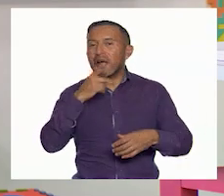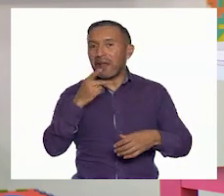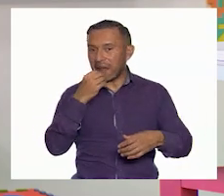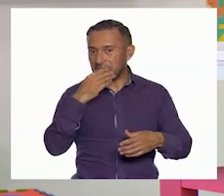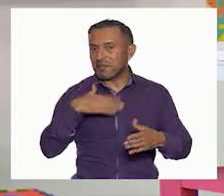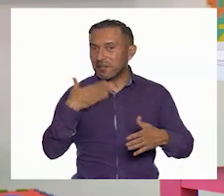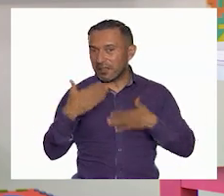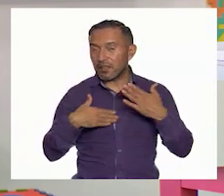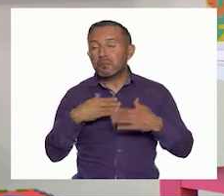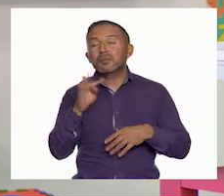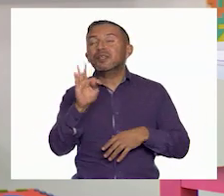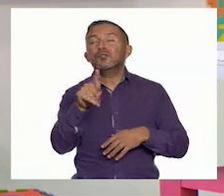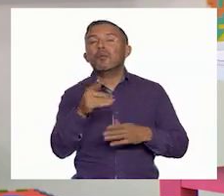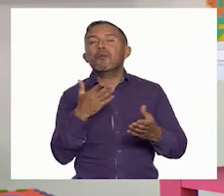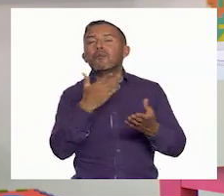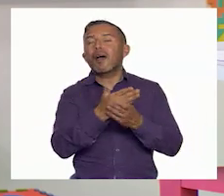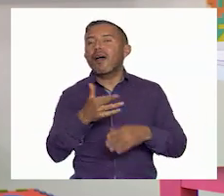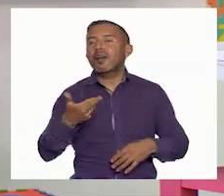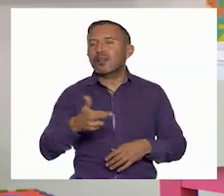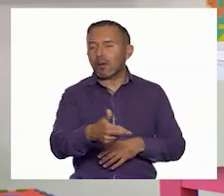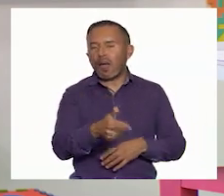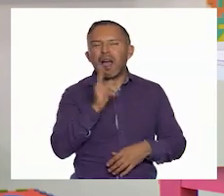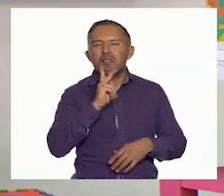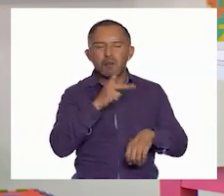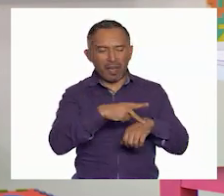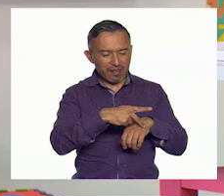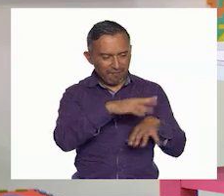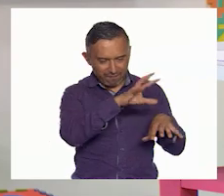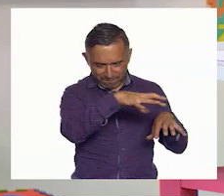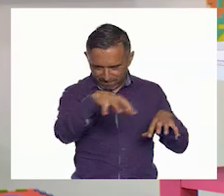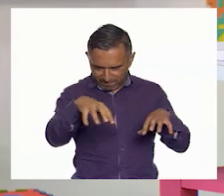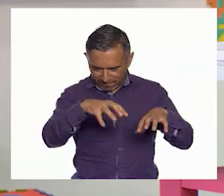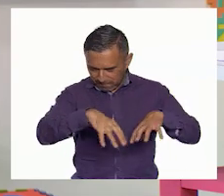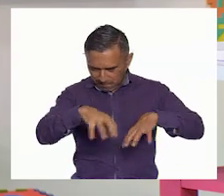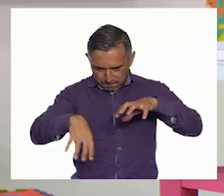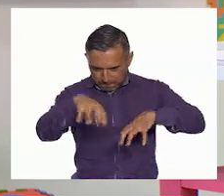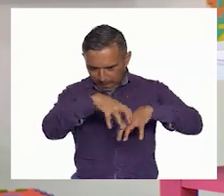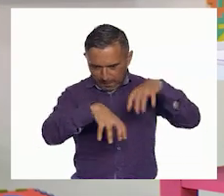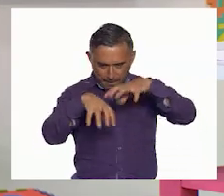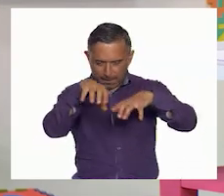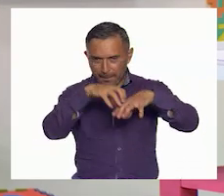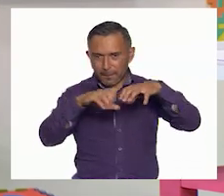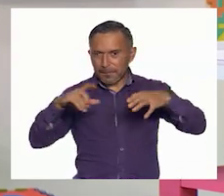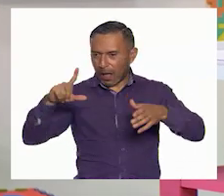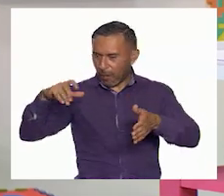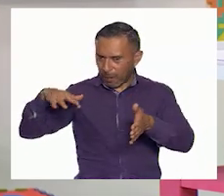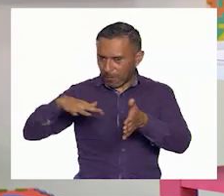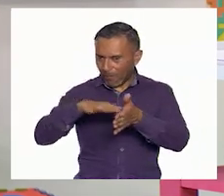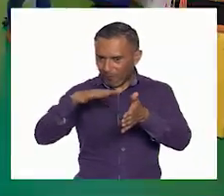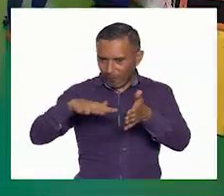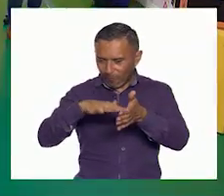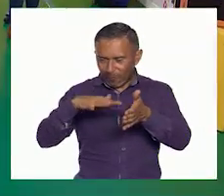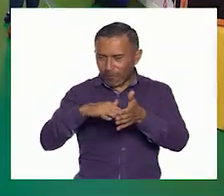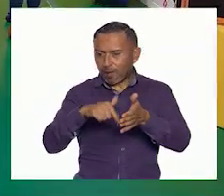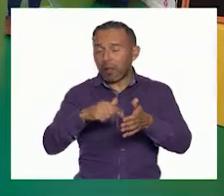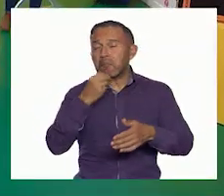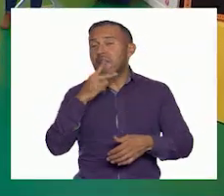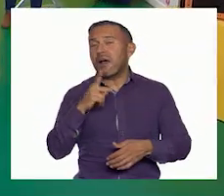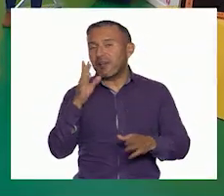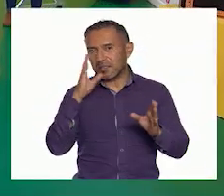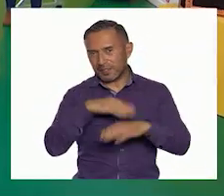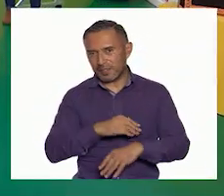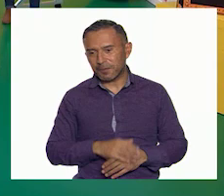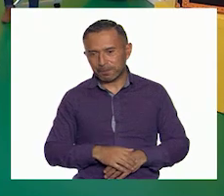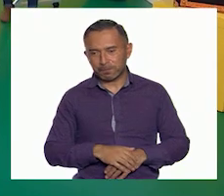río, intenta detener el agua con algunas piedras y te vas a dar cuenta que es una actividad muy divertida. El señor Norberto